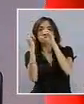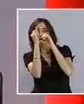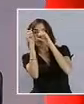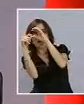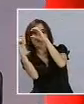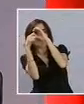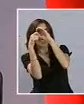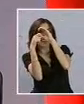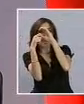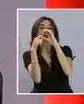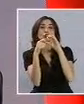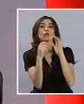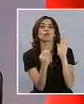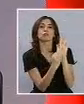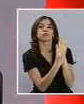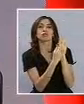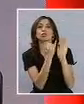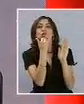...nos vemos.